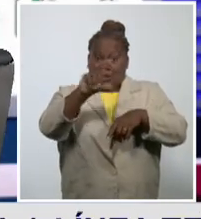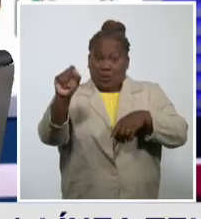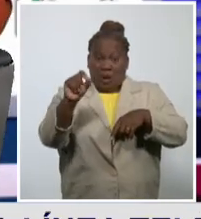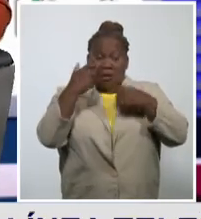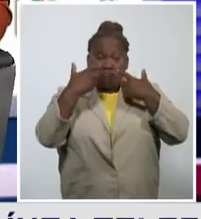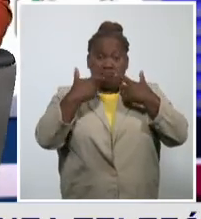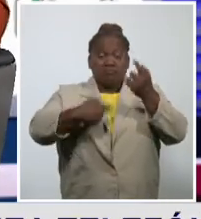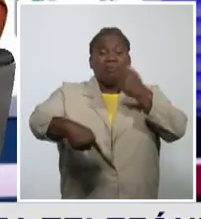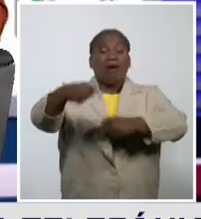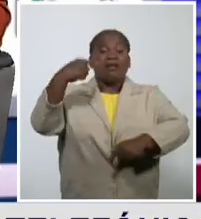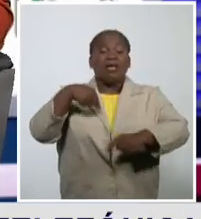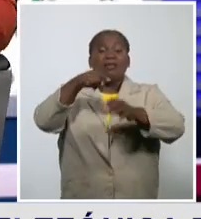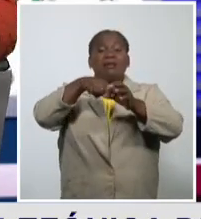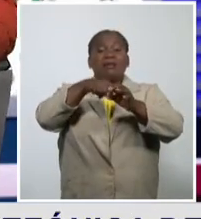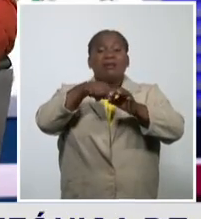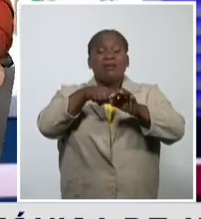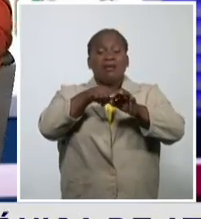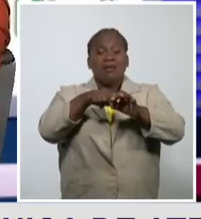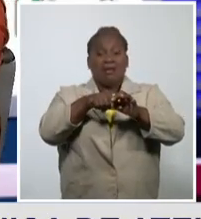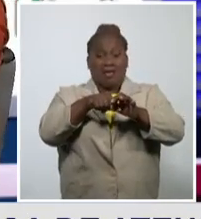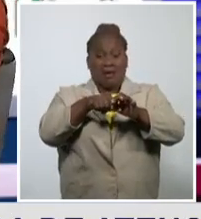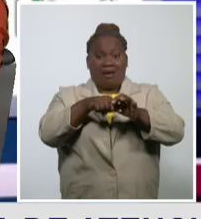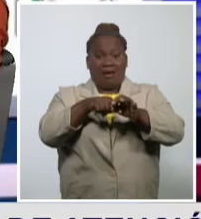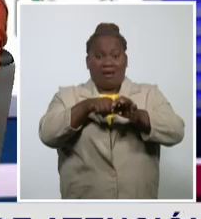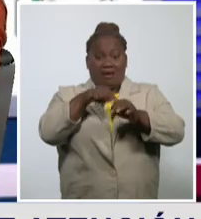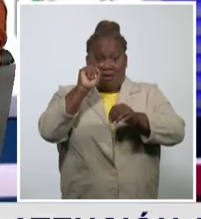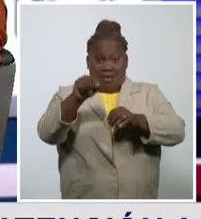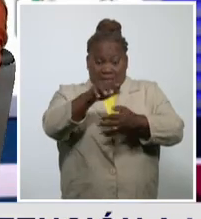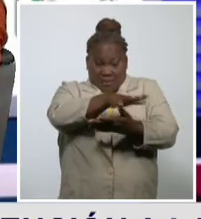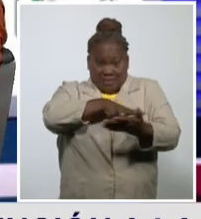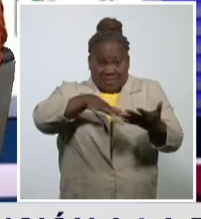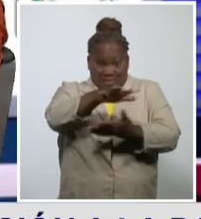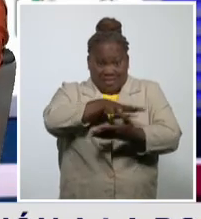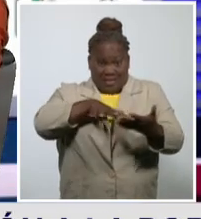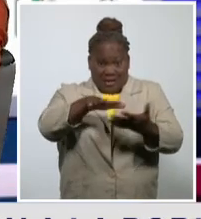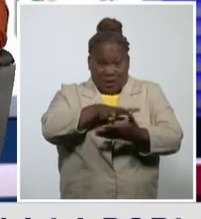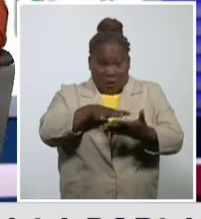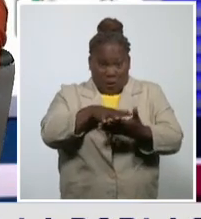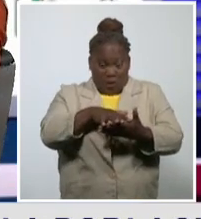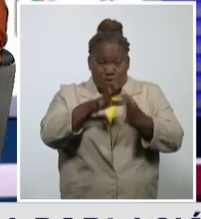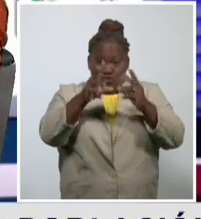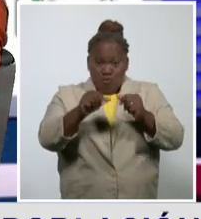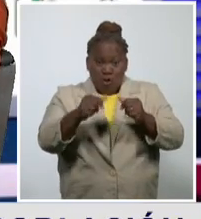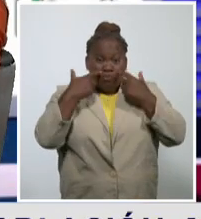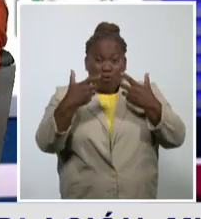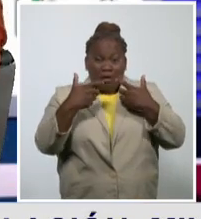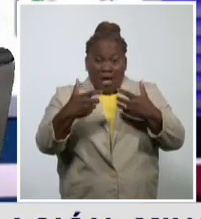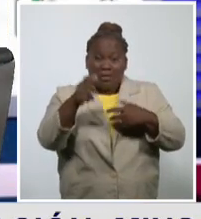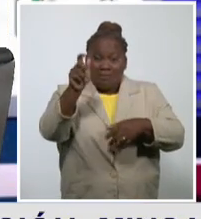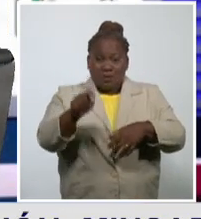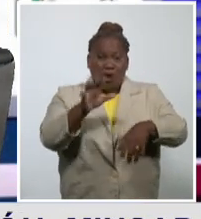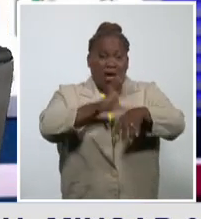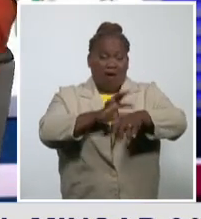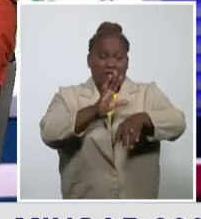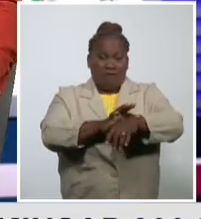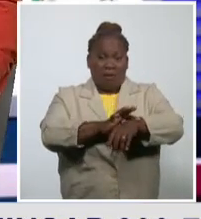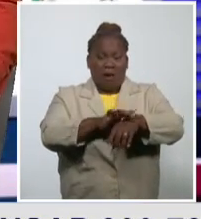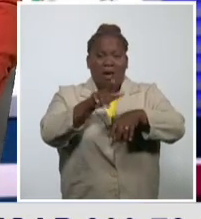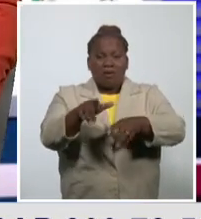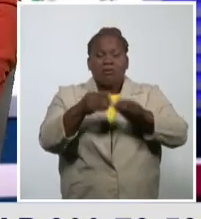que en la Isla de la Juventud, justamente en ese territorio de mayor incidencia de la COVID-19 en el país, se